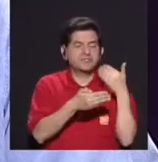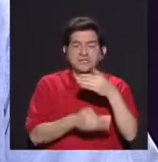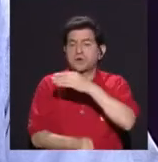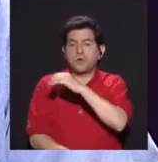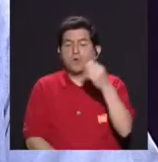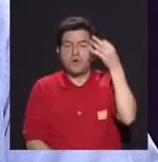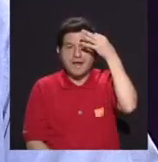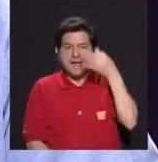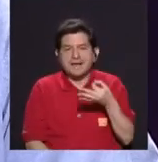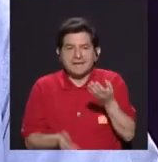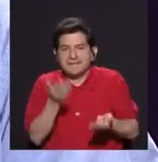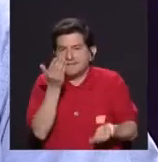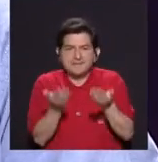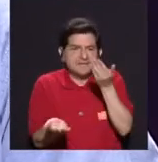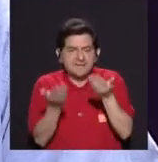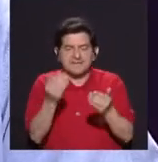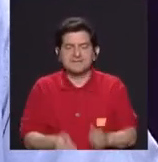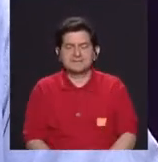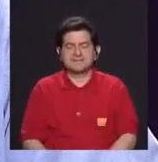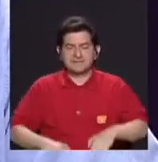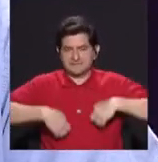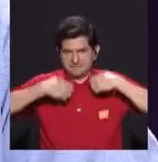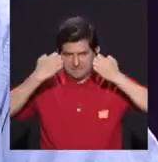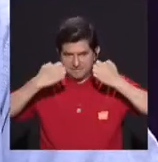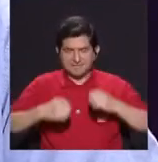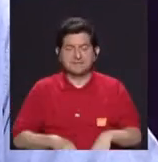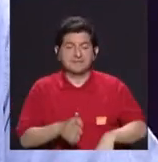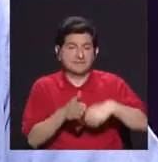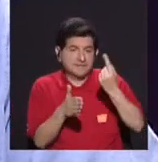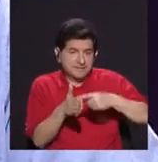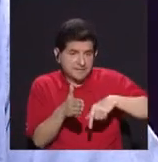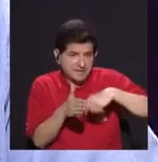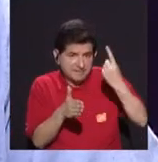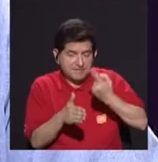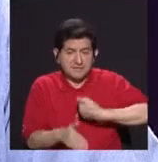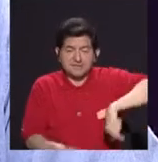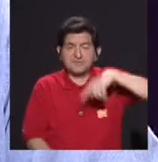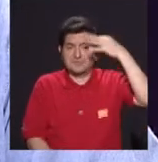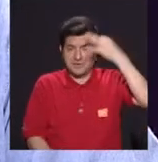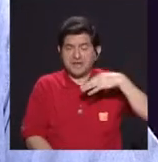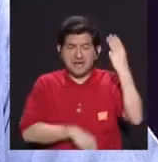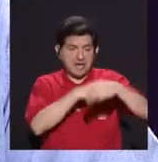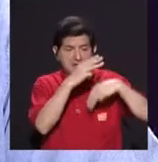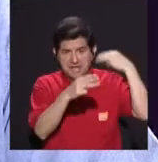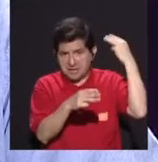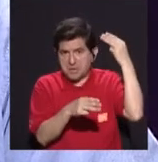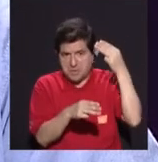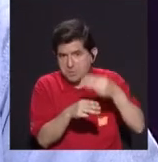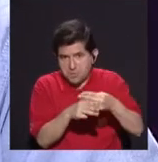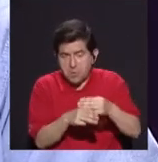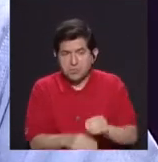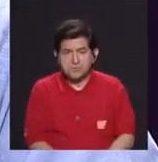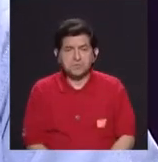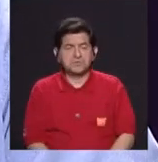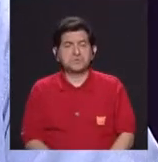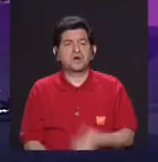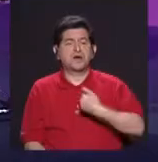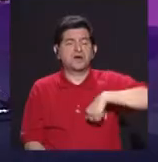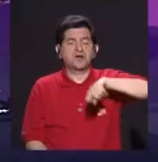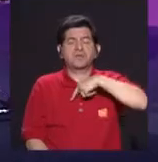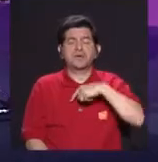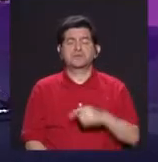que debe que debe de ser que en muchas ocasiones nosotros creemos que el mundo es como nos acomoda